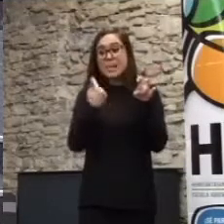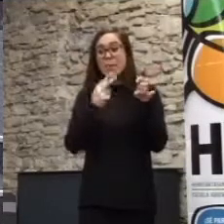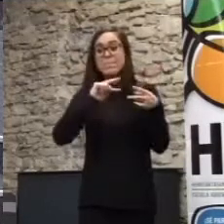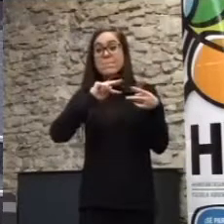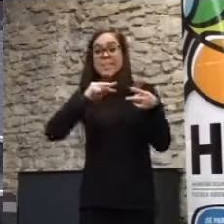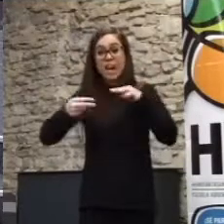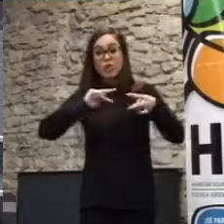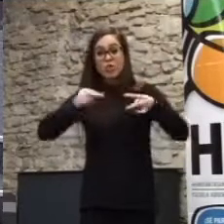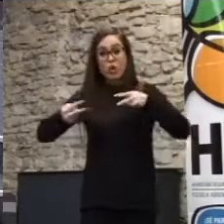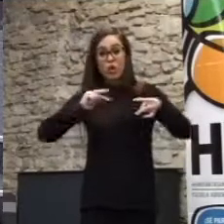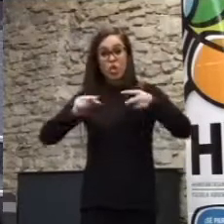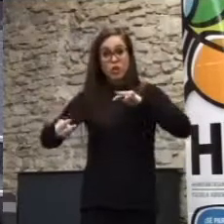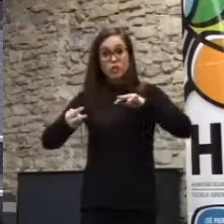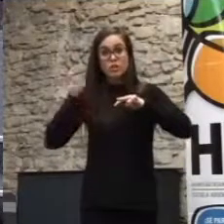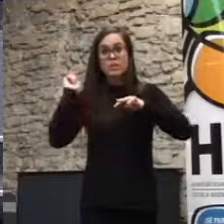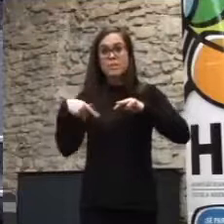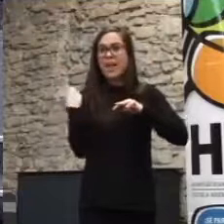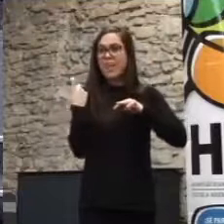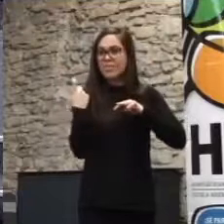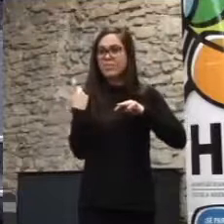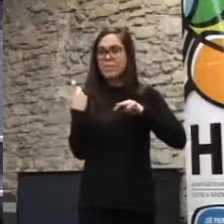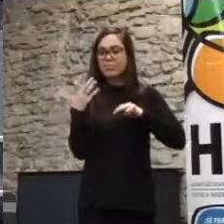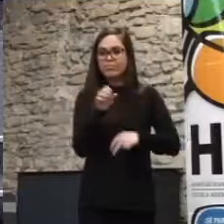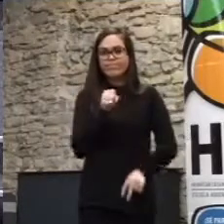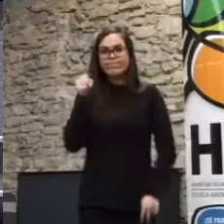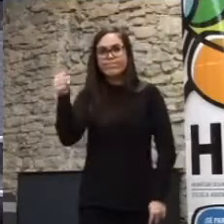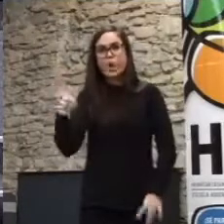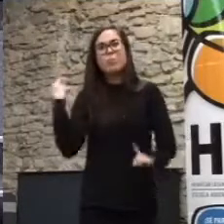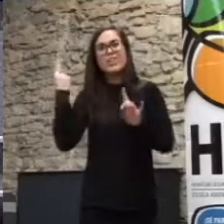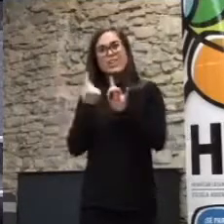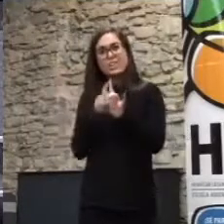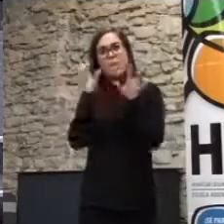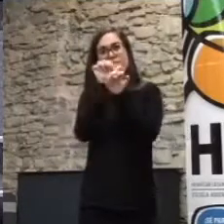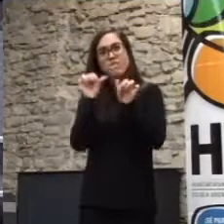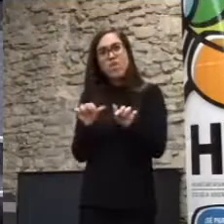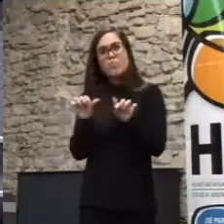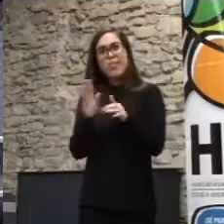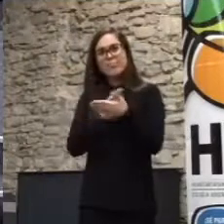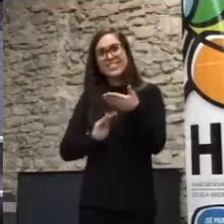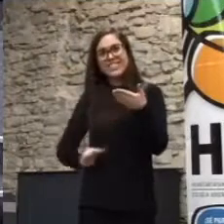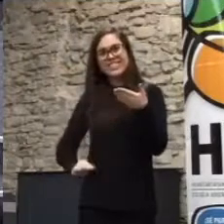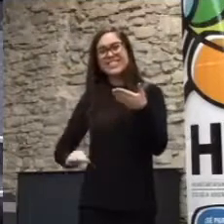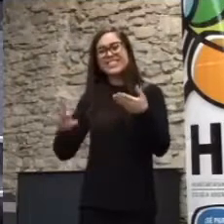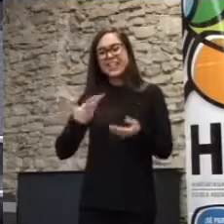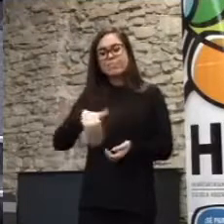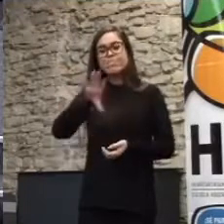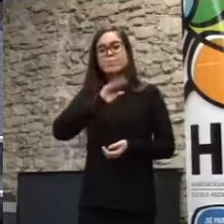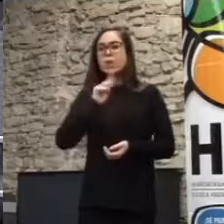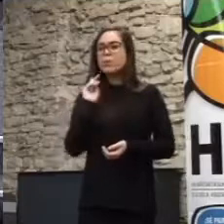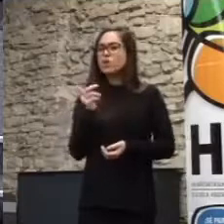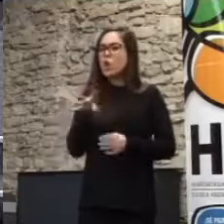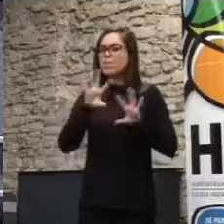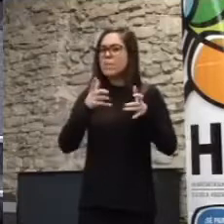¿no? Que sea comprensible eso que intentamos trasladar. De todas maneras, el problema en este caso no es exclusivo de los